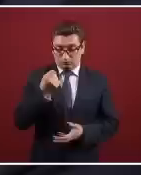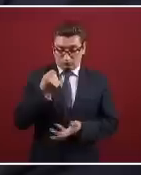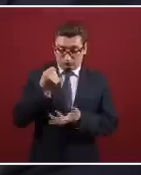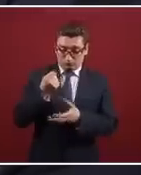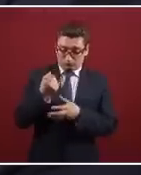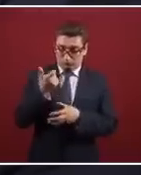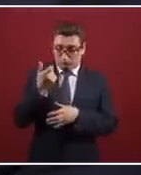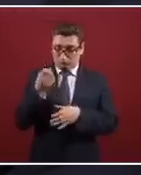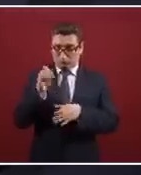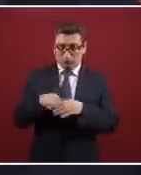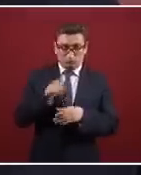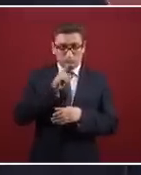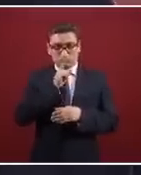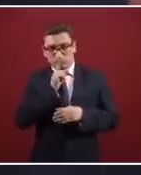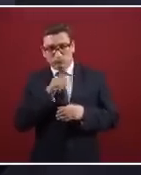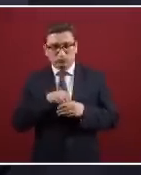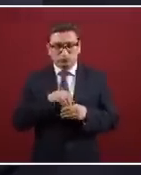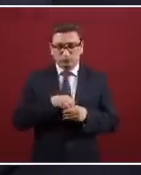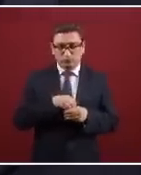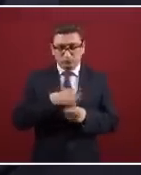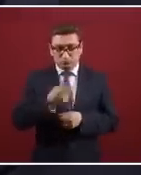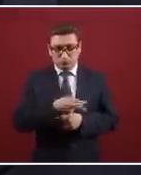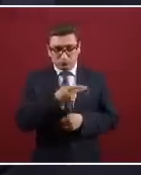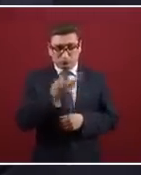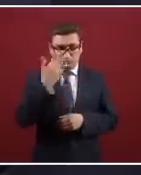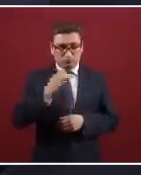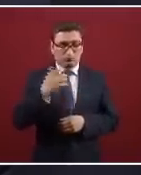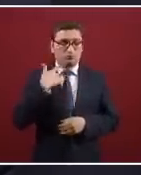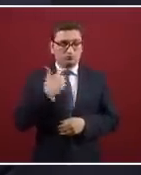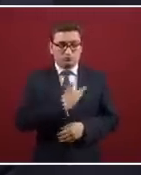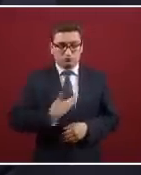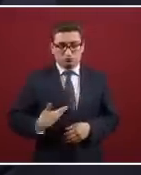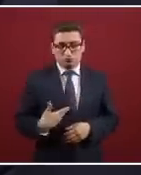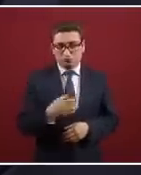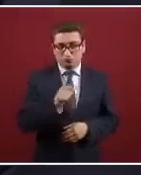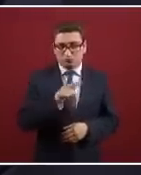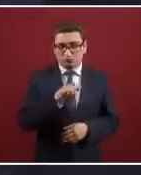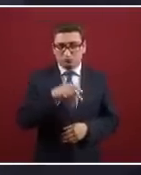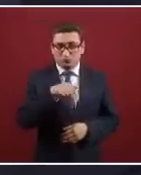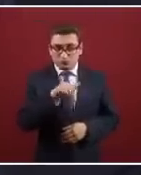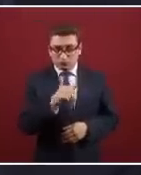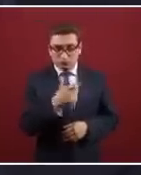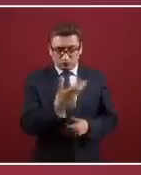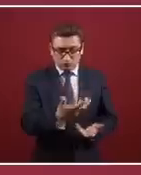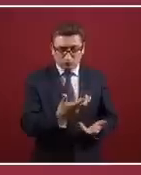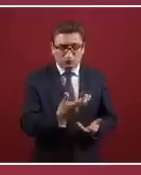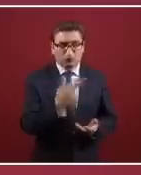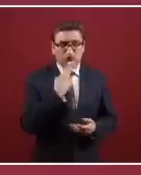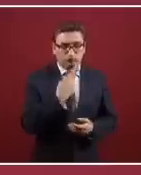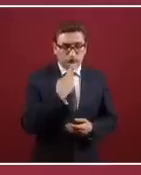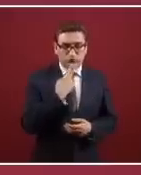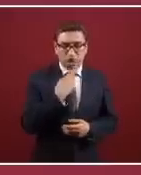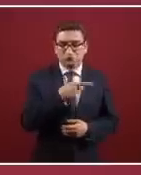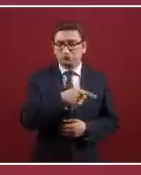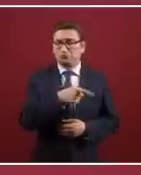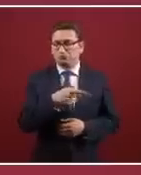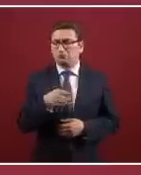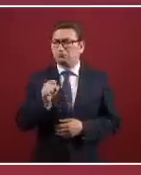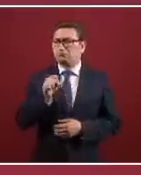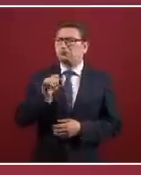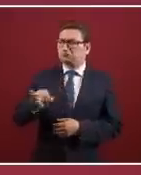Salinas, y dijo que sí, el expresidente. Y luego, de manera lamentable,